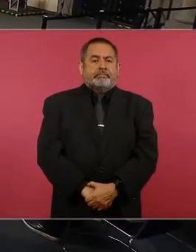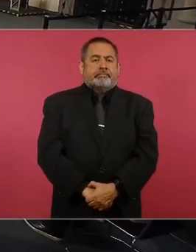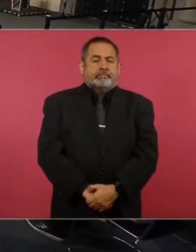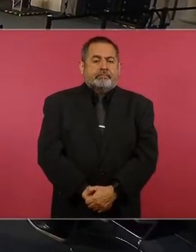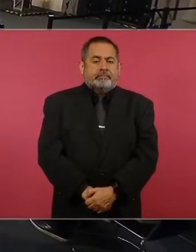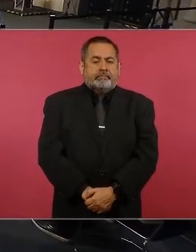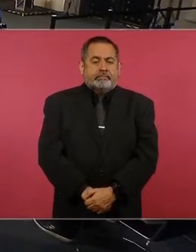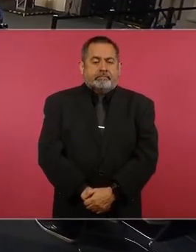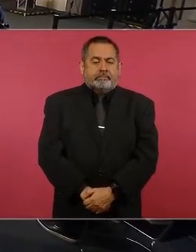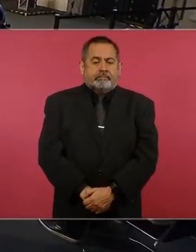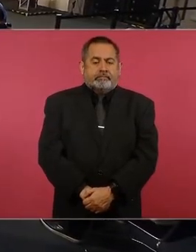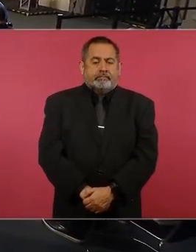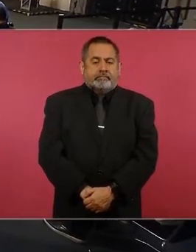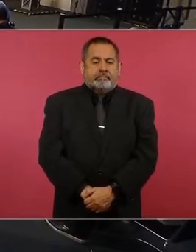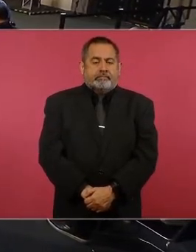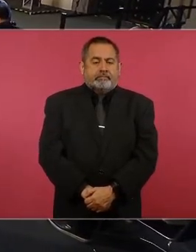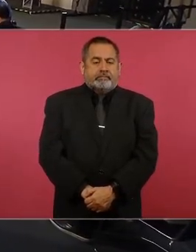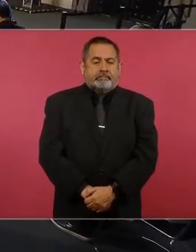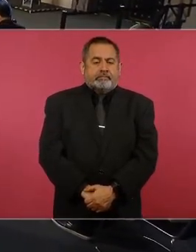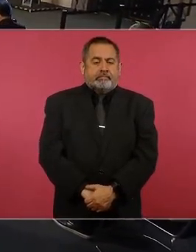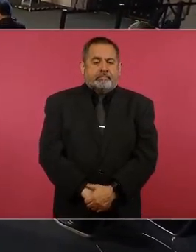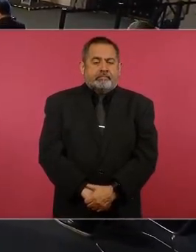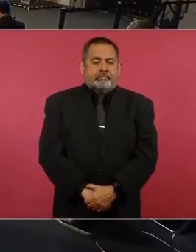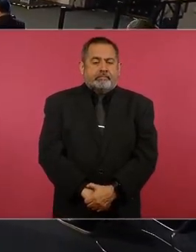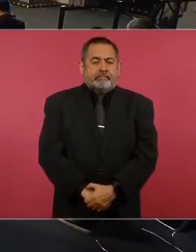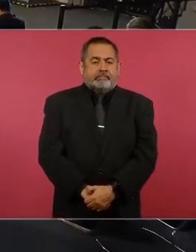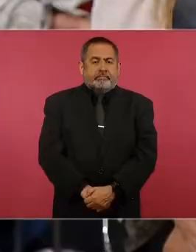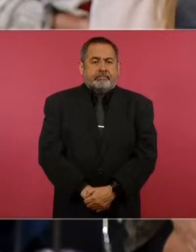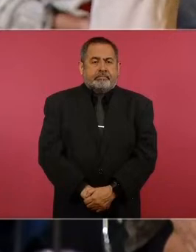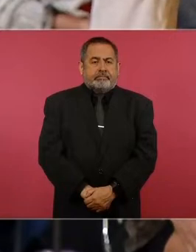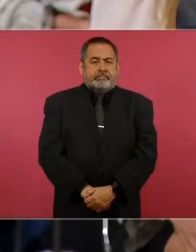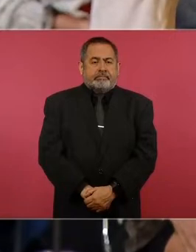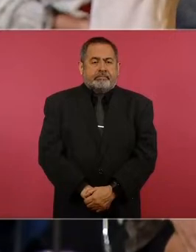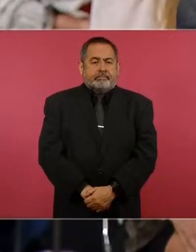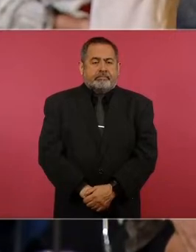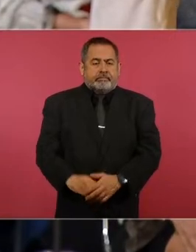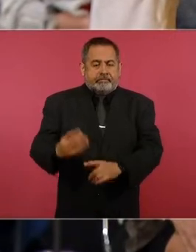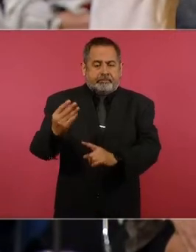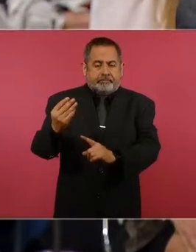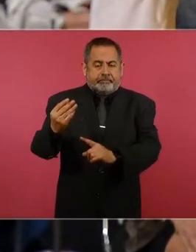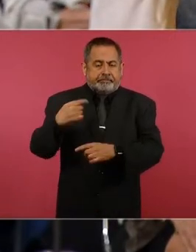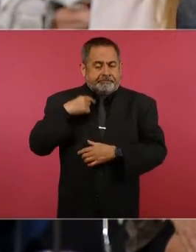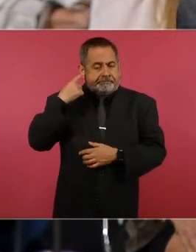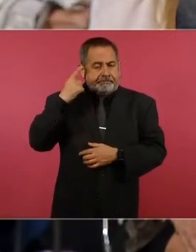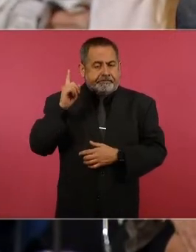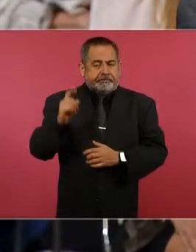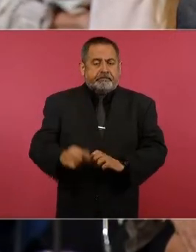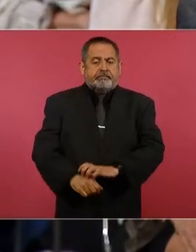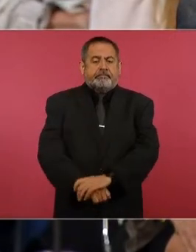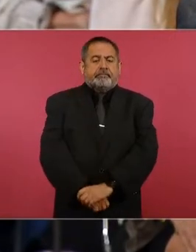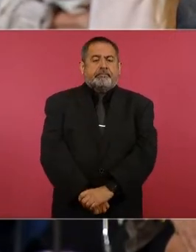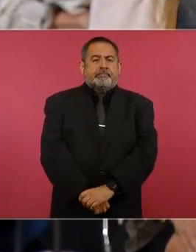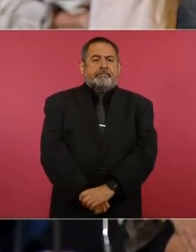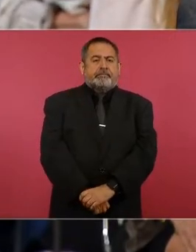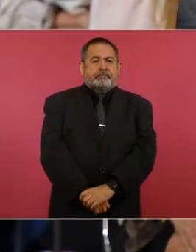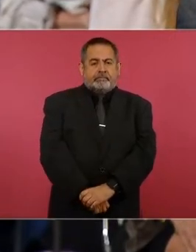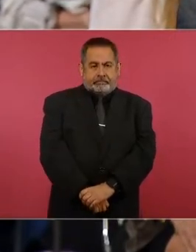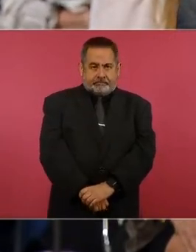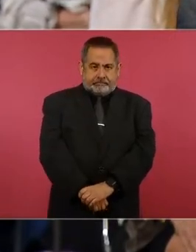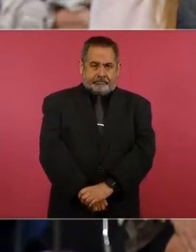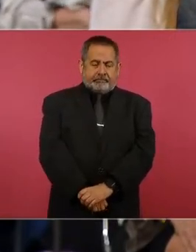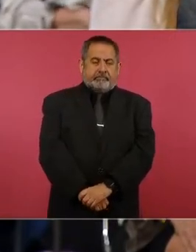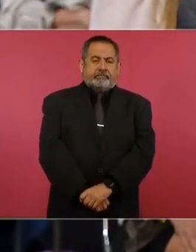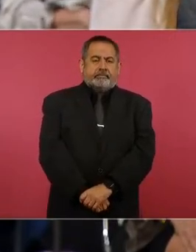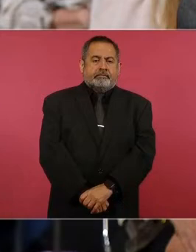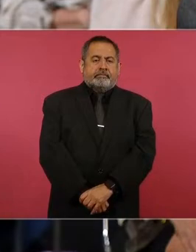Ciudadana, pero les han comentado, ellas mismas nos han reportado a nosotros a Portal Diario, que les han dicho que